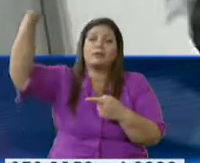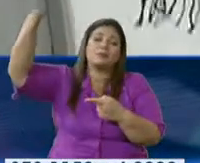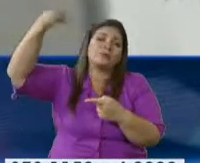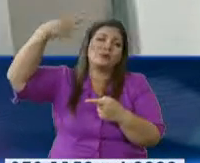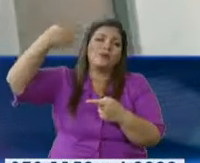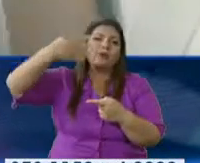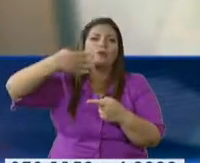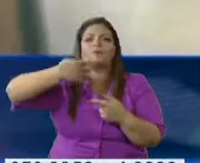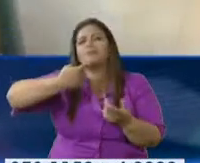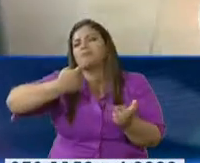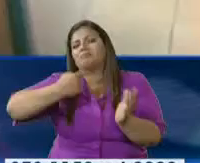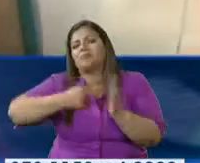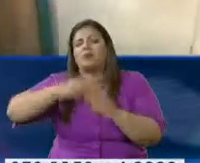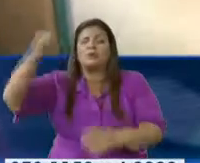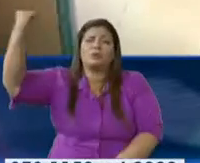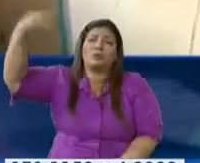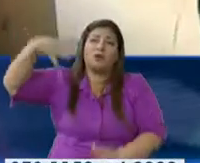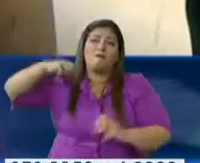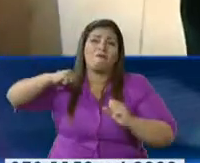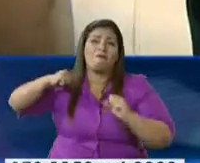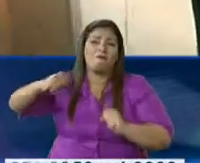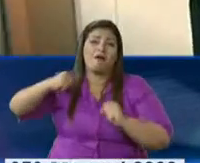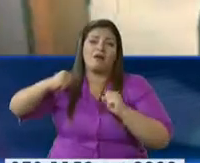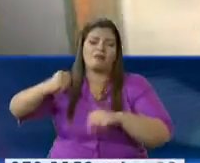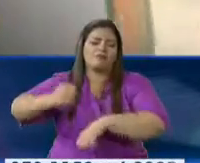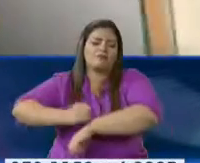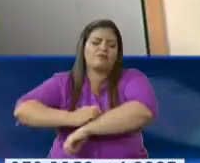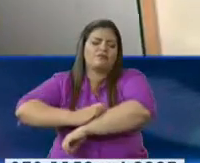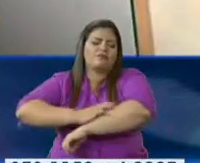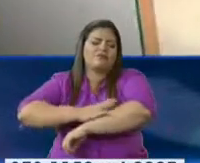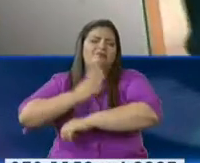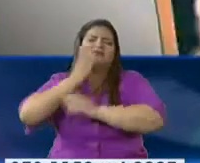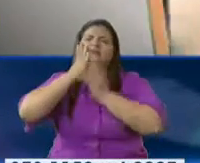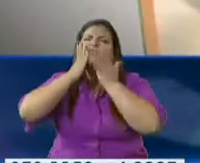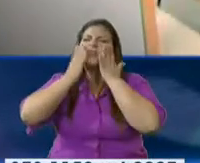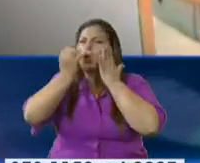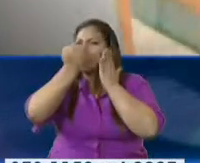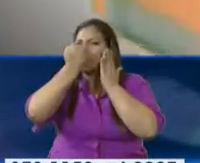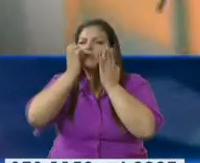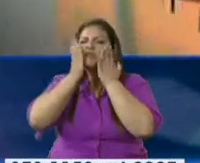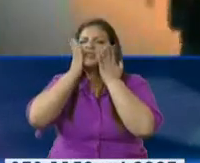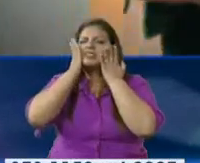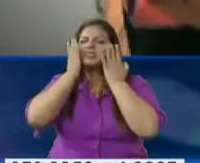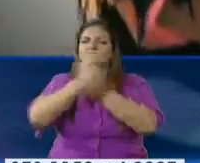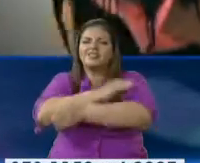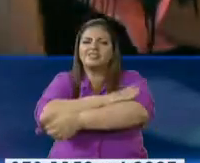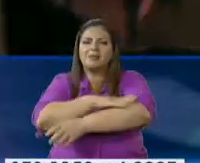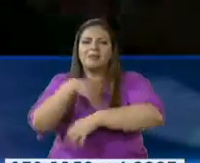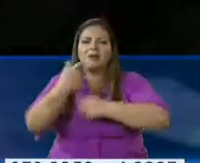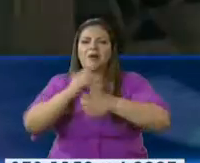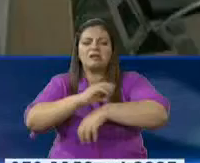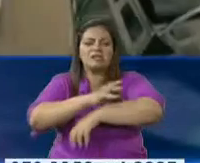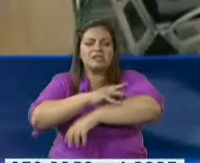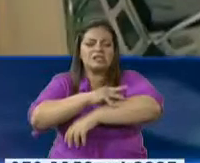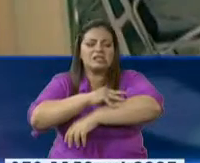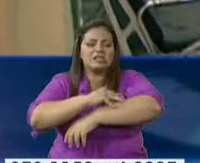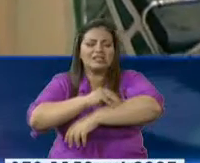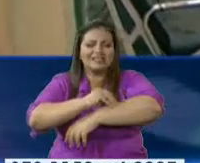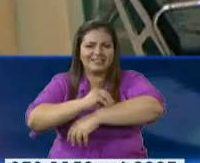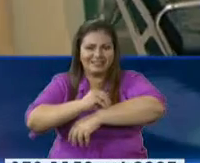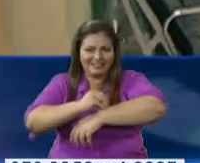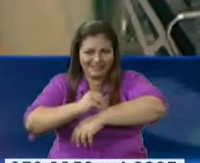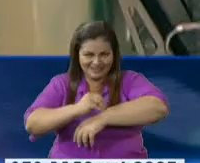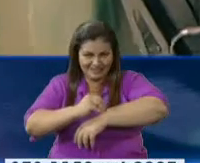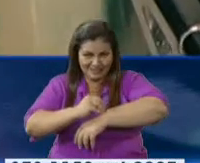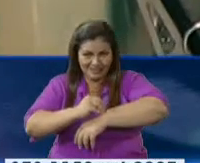después de la semana que uno se quema. La parte de segundo grado es cuando lesiona parcialmente la estructura de la piel y se